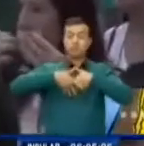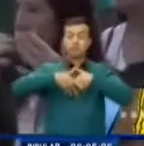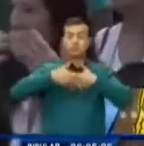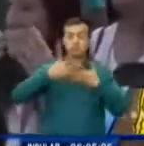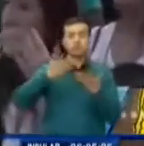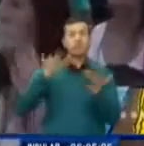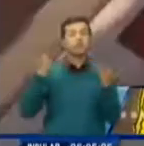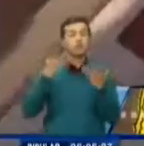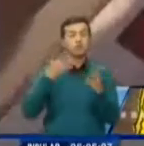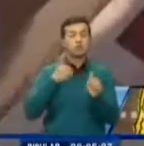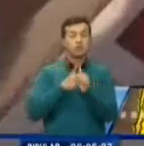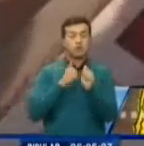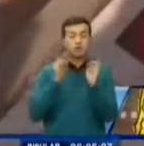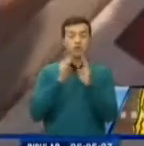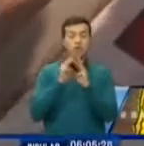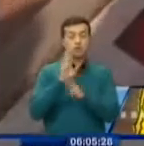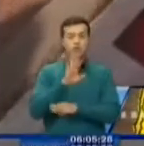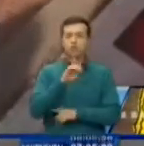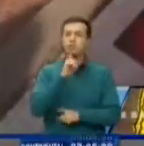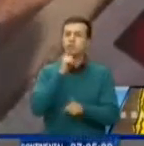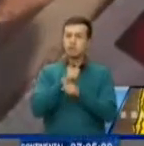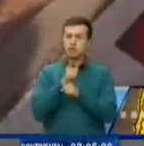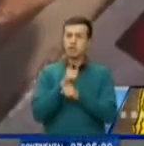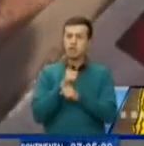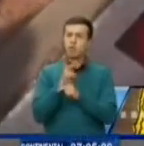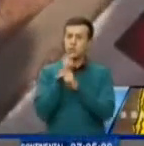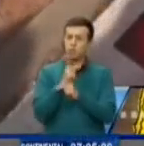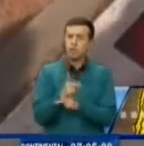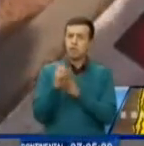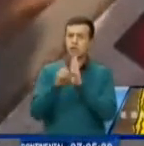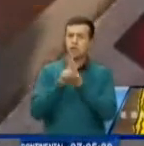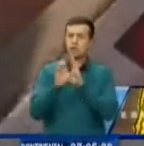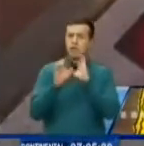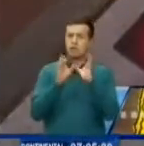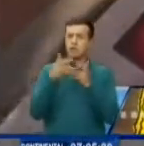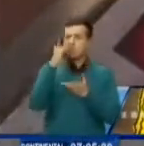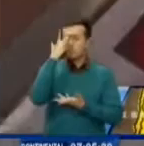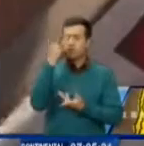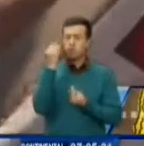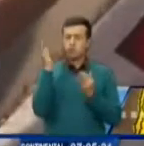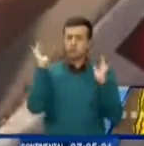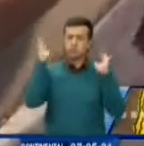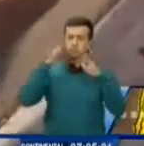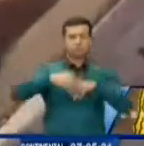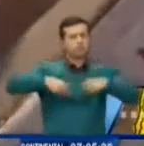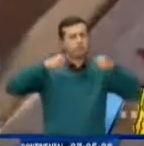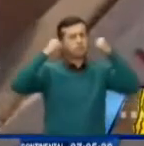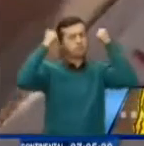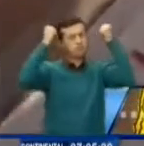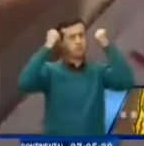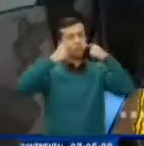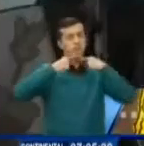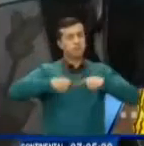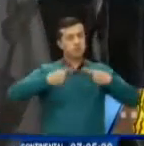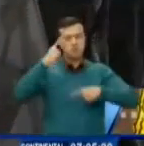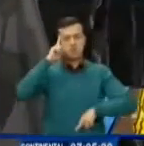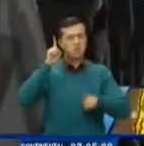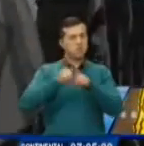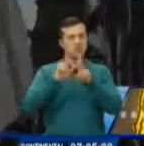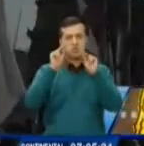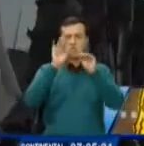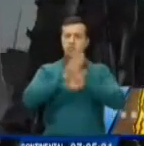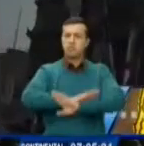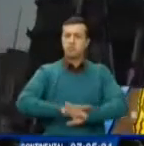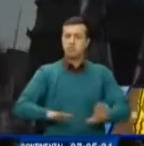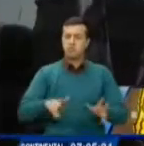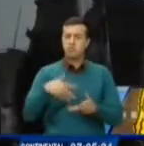marcharon frente al Congreso de la Nación para defender la ley de medios. Muchos llegaron con pancartas expresando el descontento.